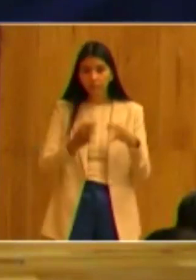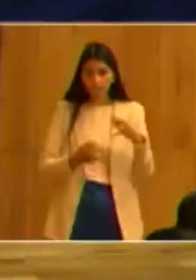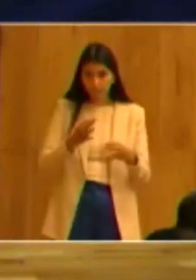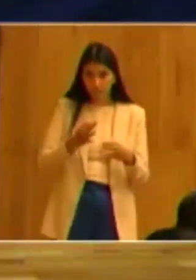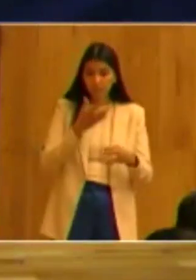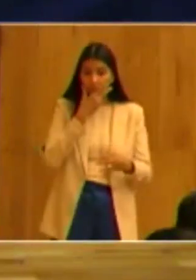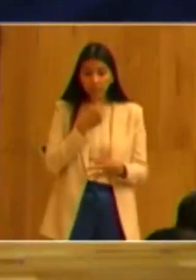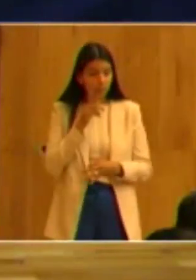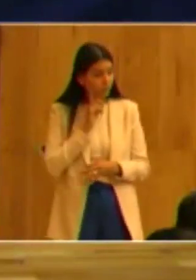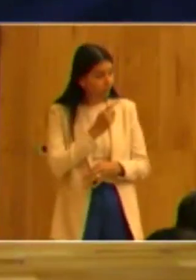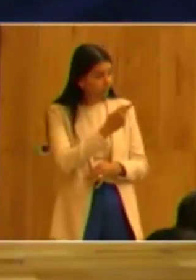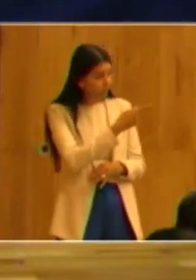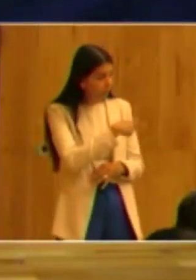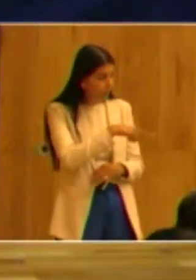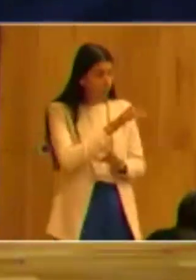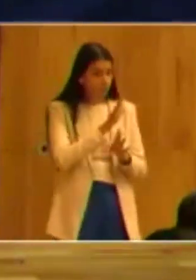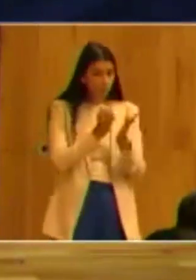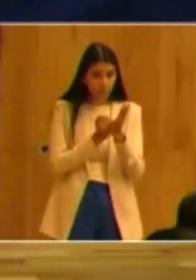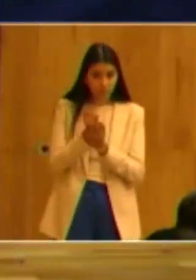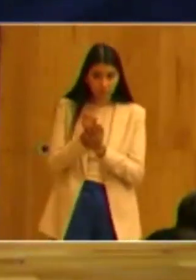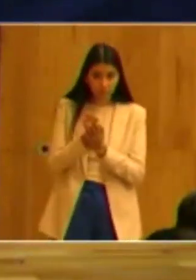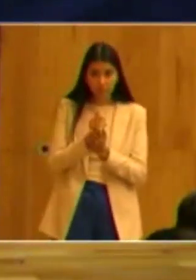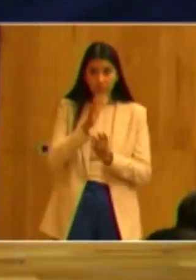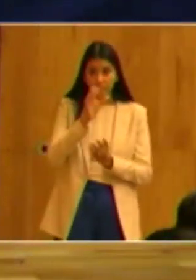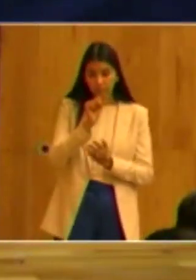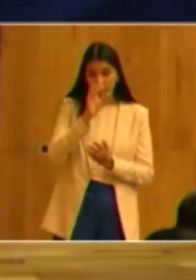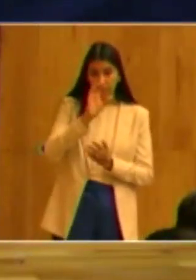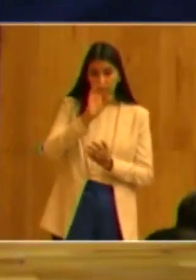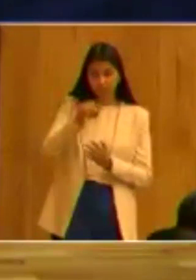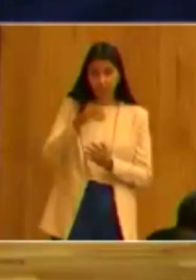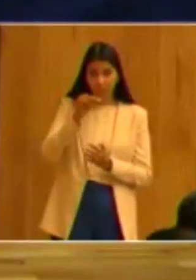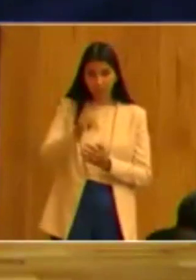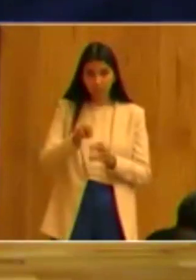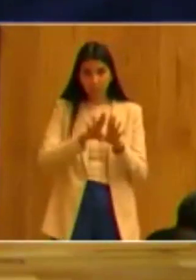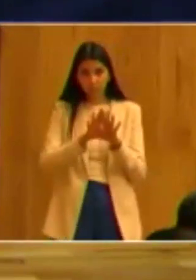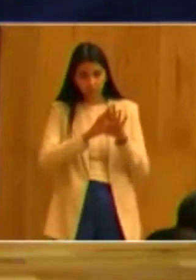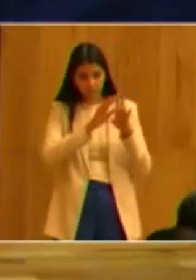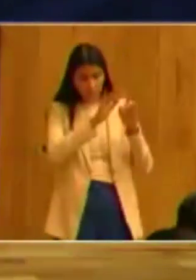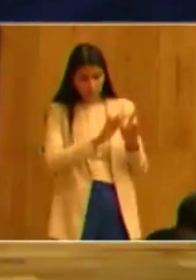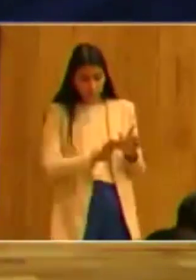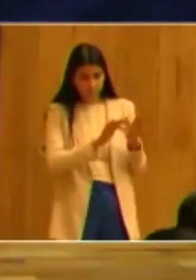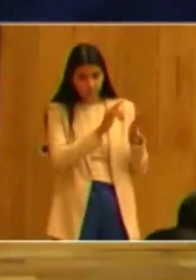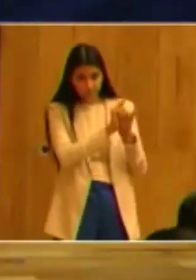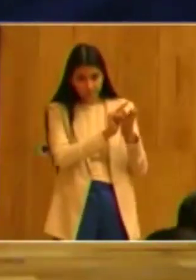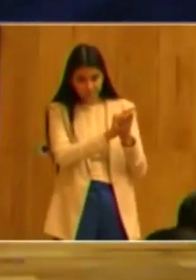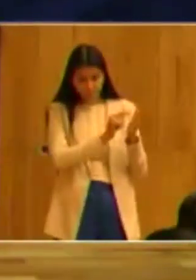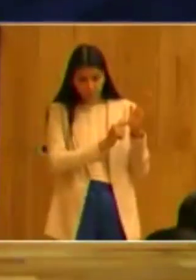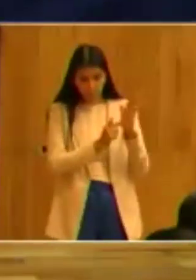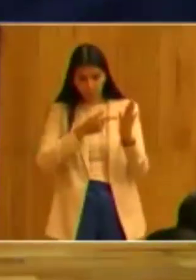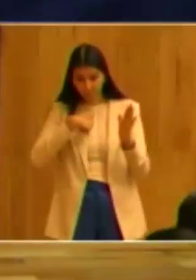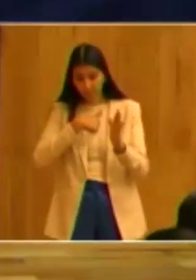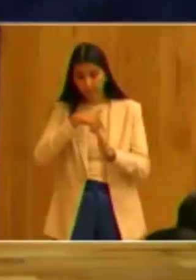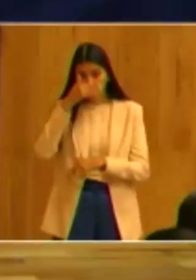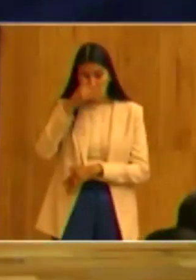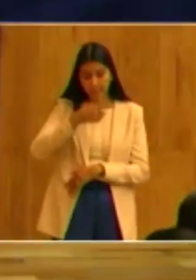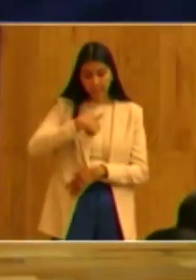juezas. Lo ha determinado la Corte a través de jurisprudencia. Entonces, nosotros lo sabemos,